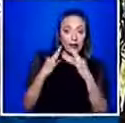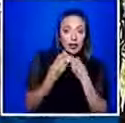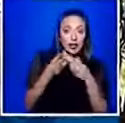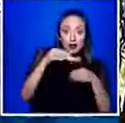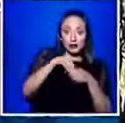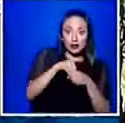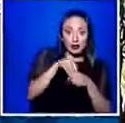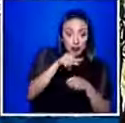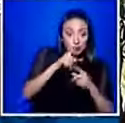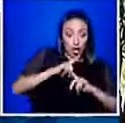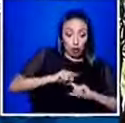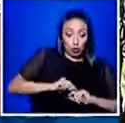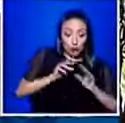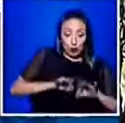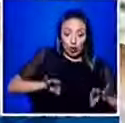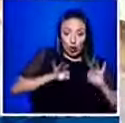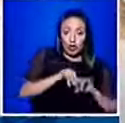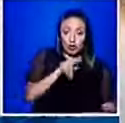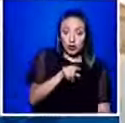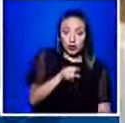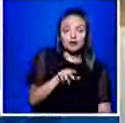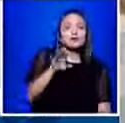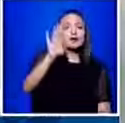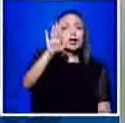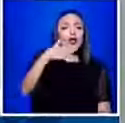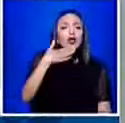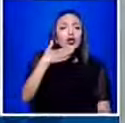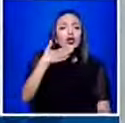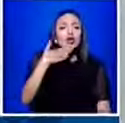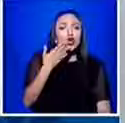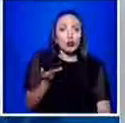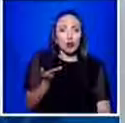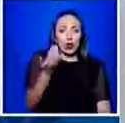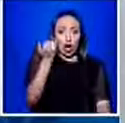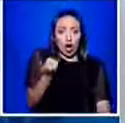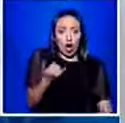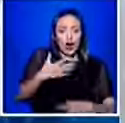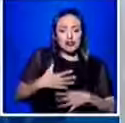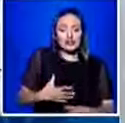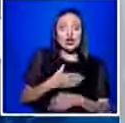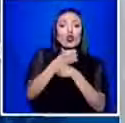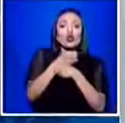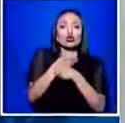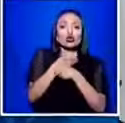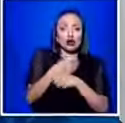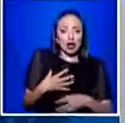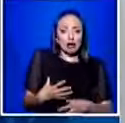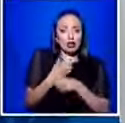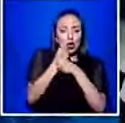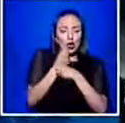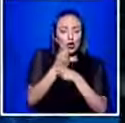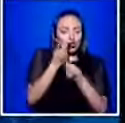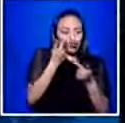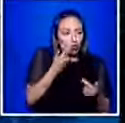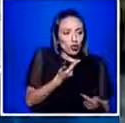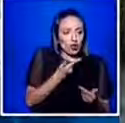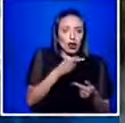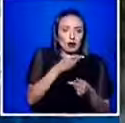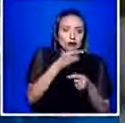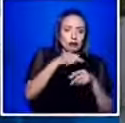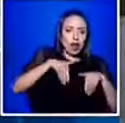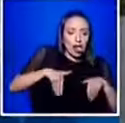salud es prioridad. Se evidencia en el creciente mercado de seguros que ahora ofrece en el país productos para perros y